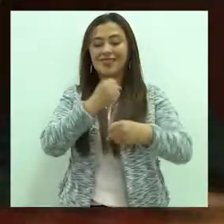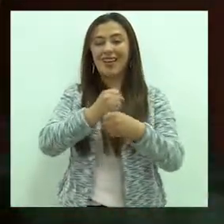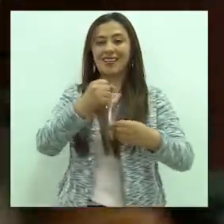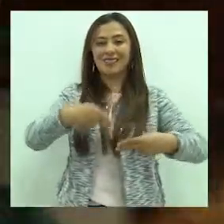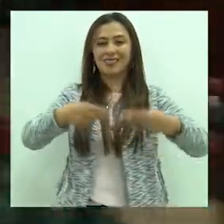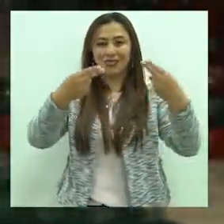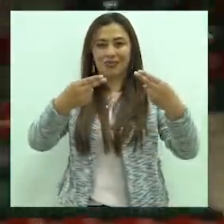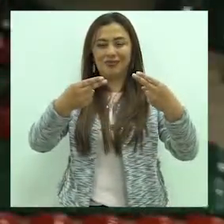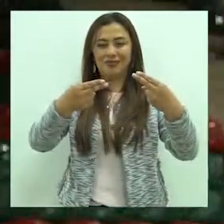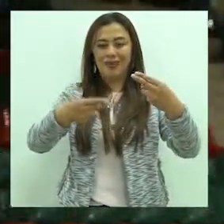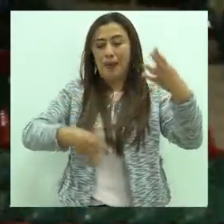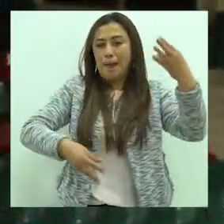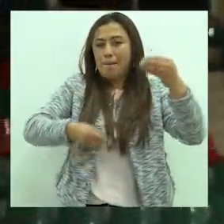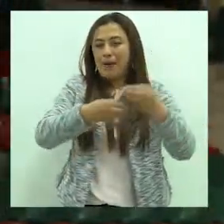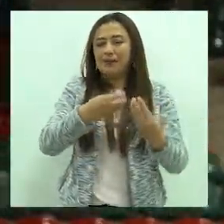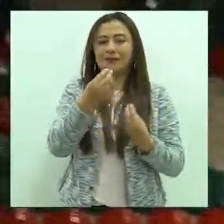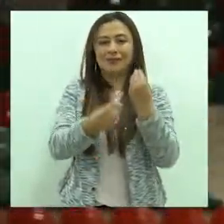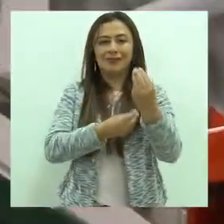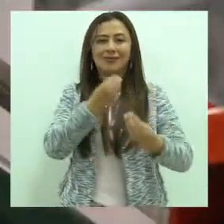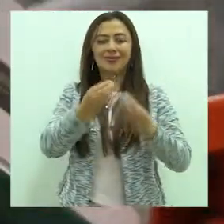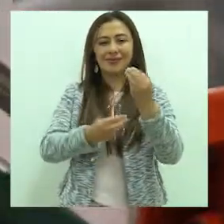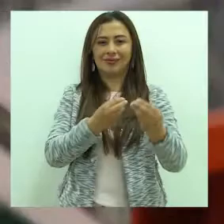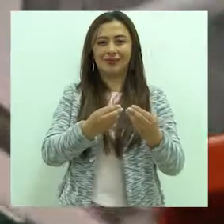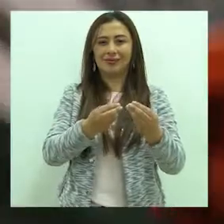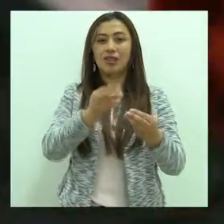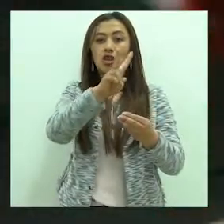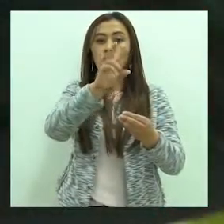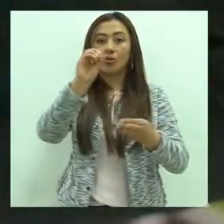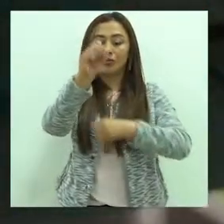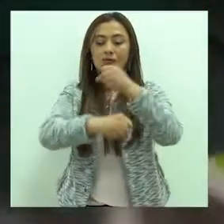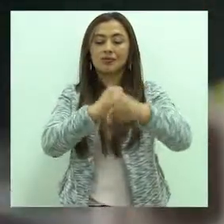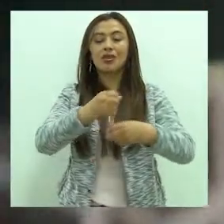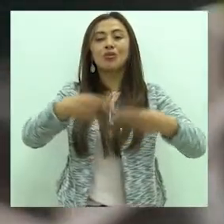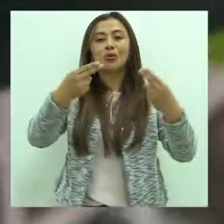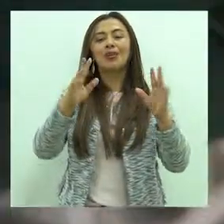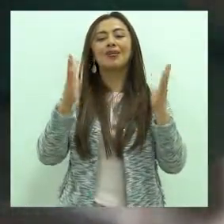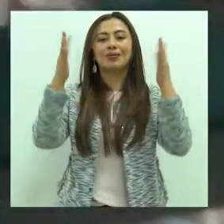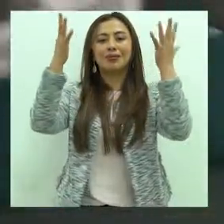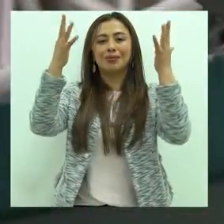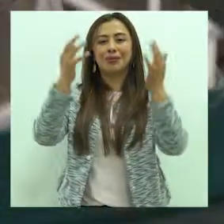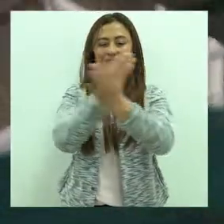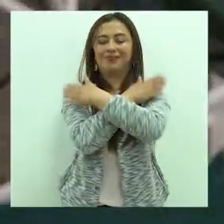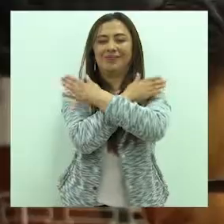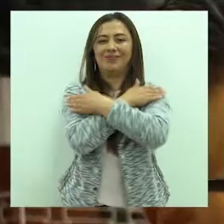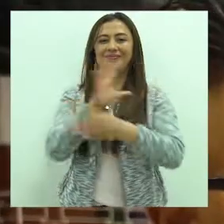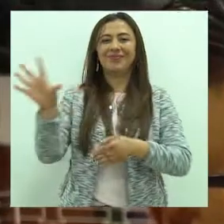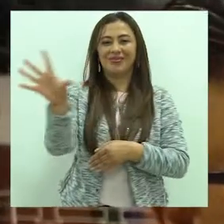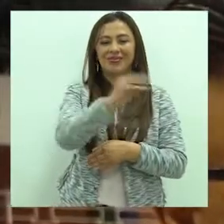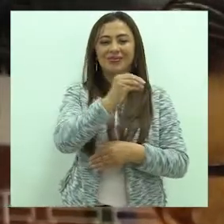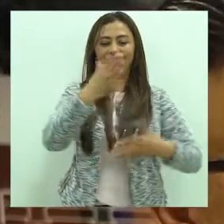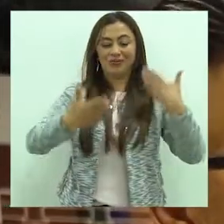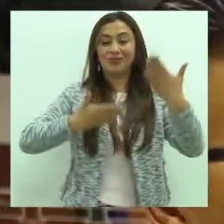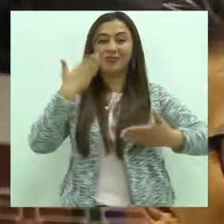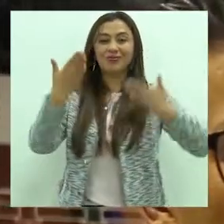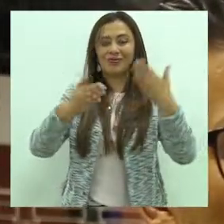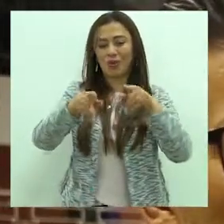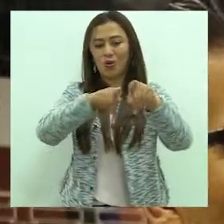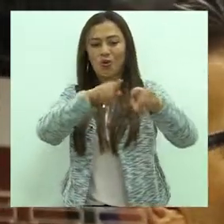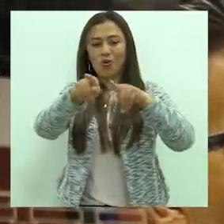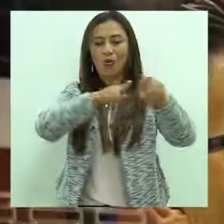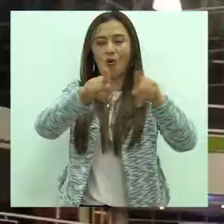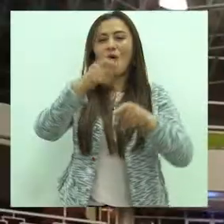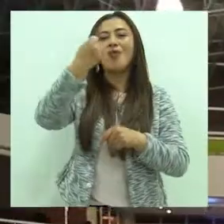pero también hace parte de la programación deportiva del Bicentenario. Un abrazo para todos y estamos muy contentos con el éxito de